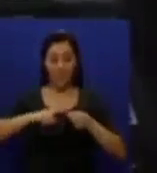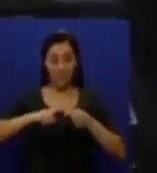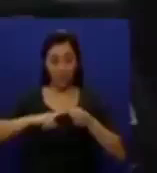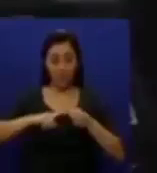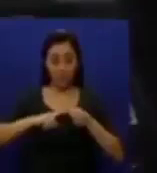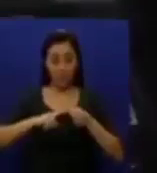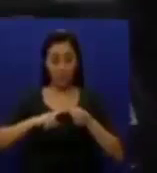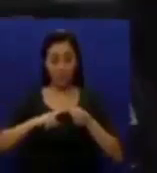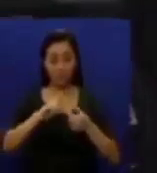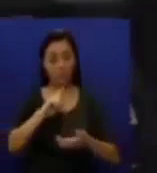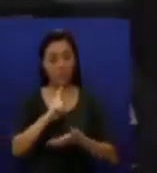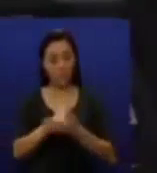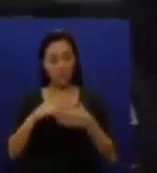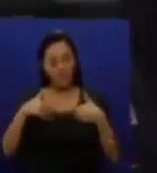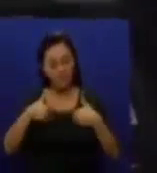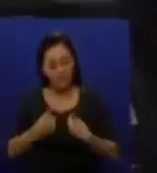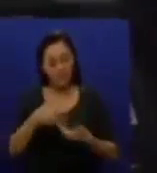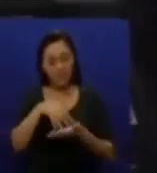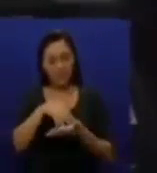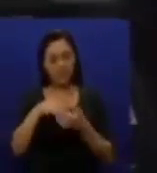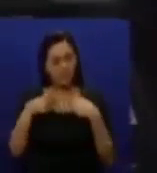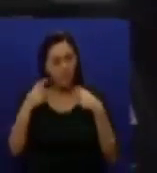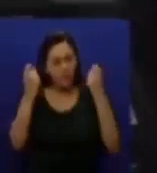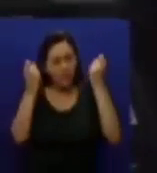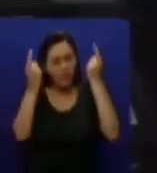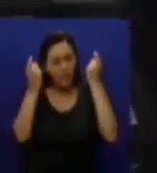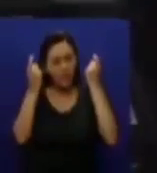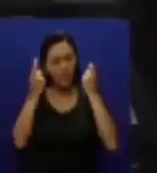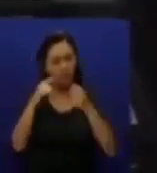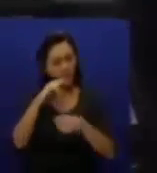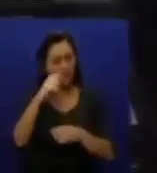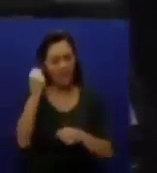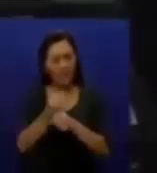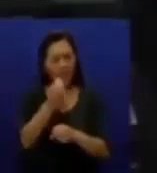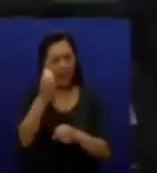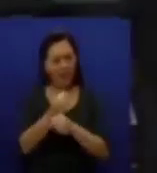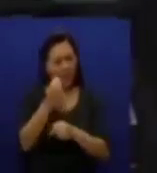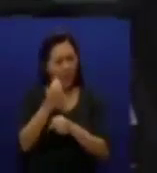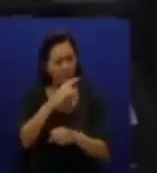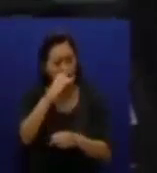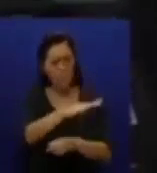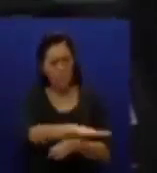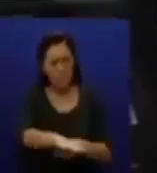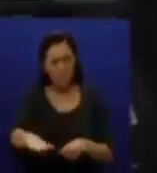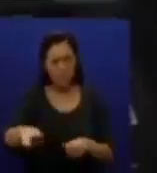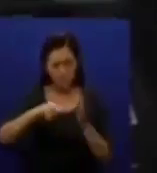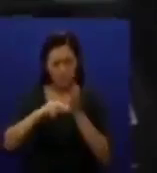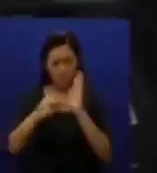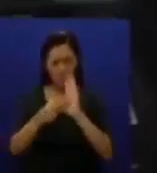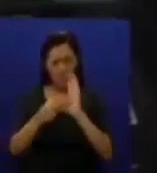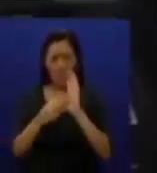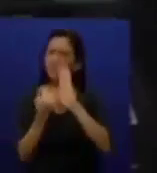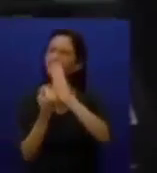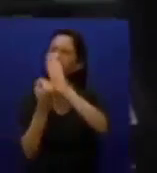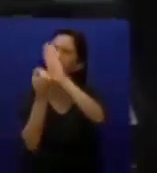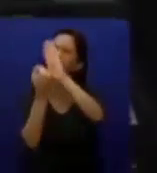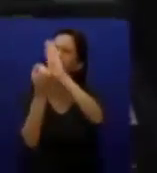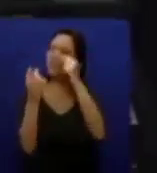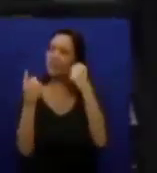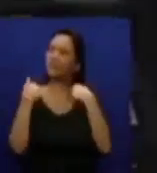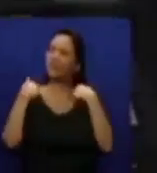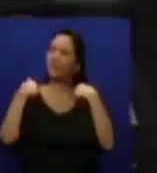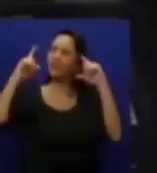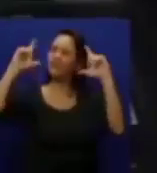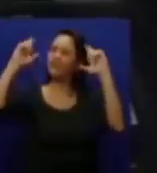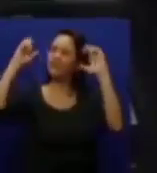que el trabajo infantil no es parte del folclor, es parte de la explotación. Y me siento con vergüenza